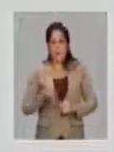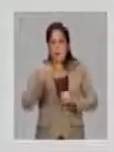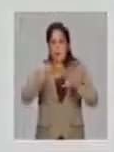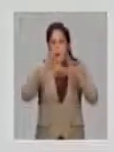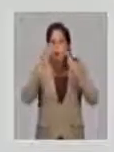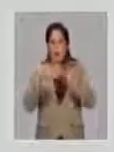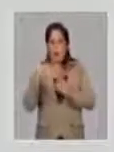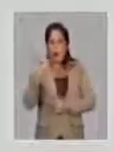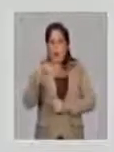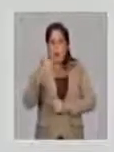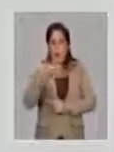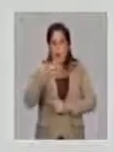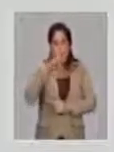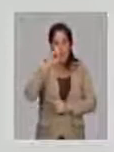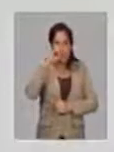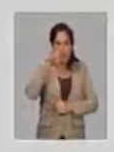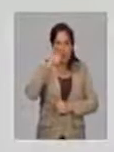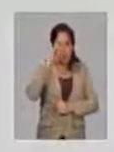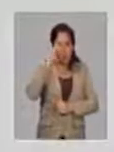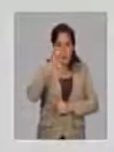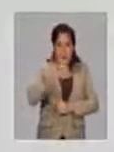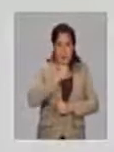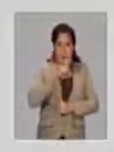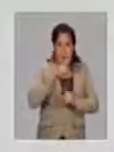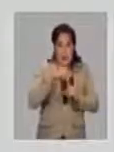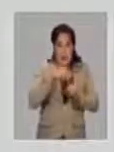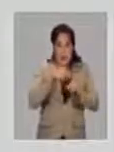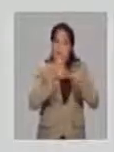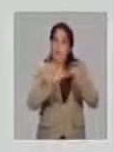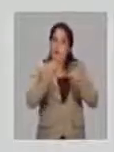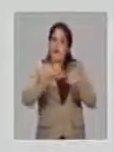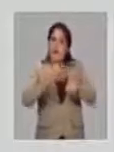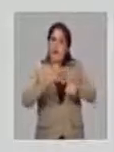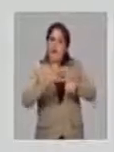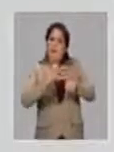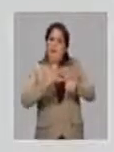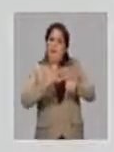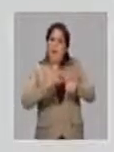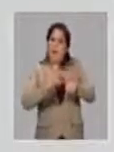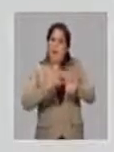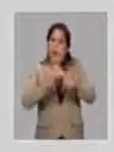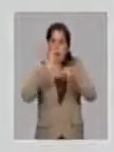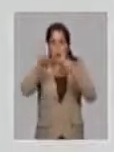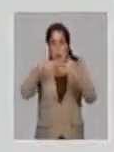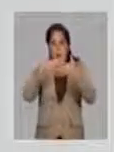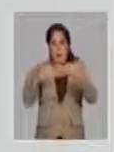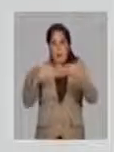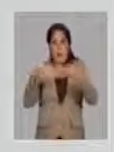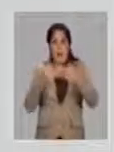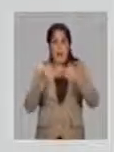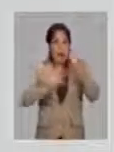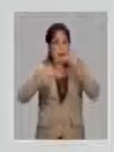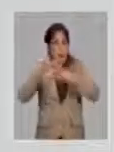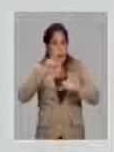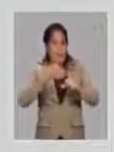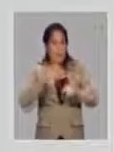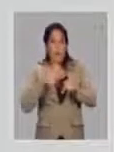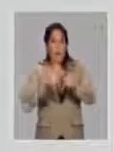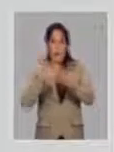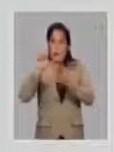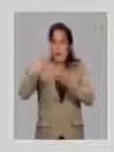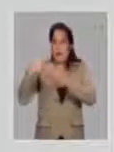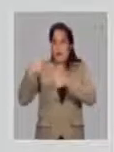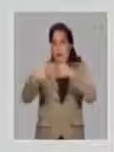el que es único en el mundo es el ensayo de convalecientes que hablamos ahorita. Ya. Esto es un panel de convalecientes que lo elaboramos de conjunto con el